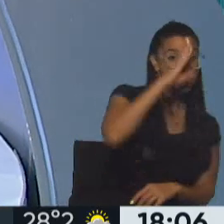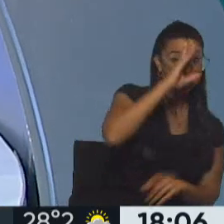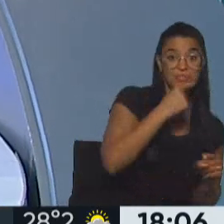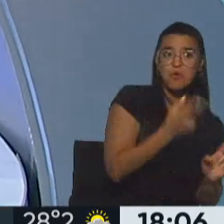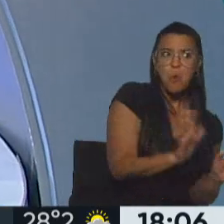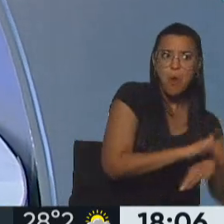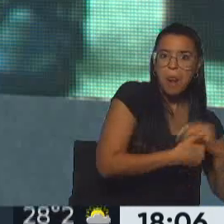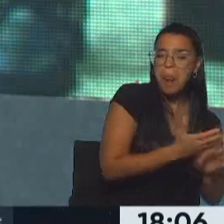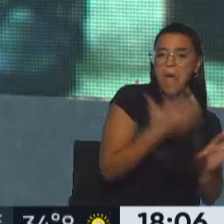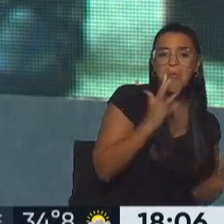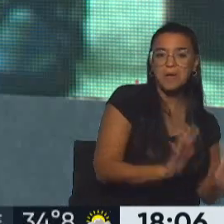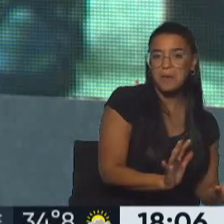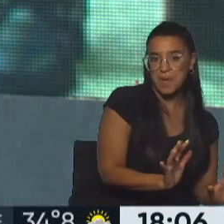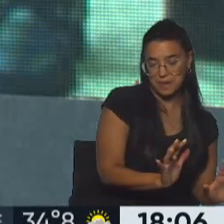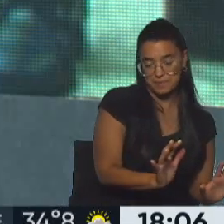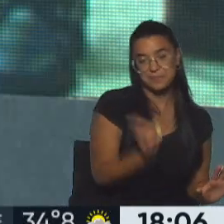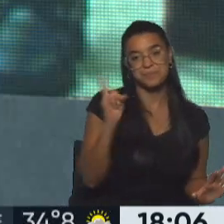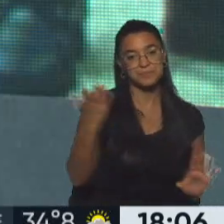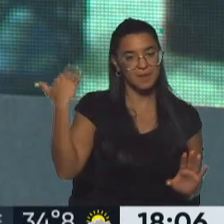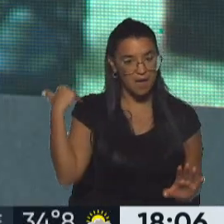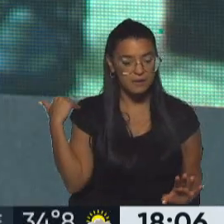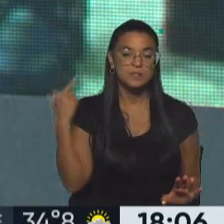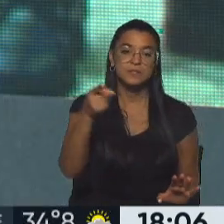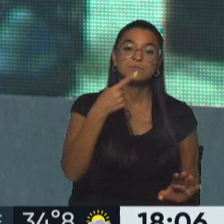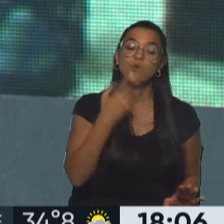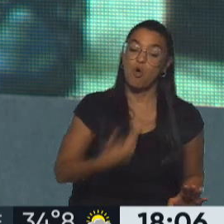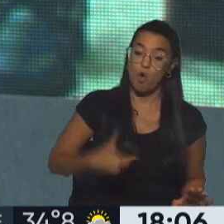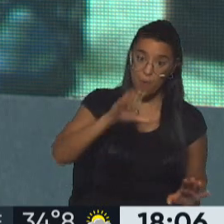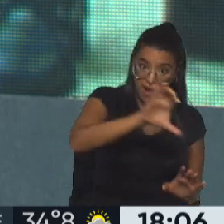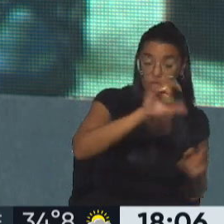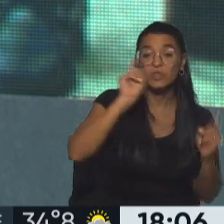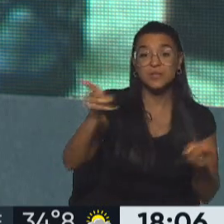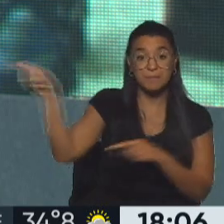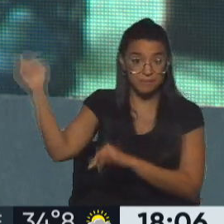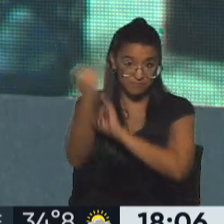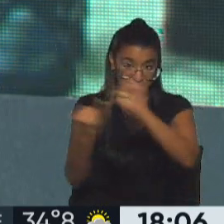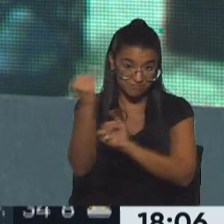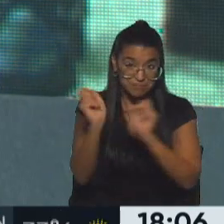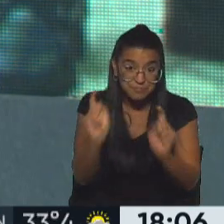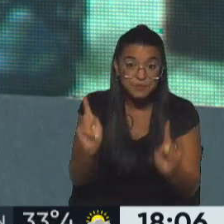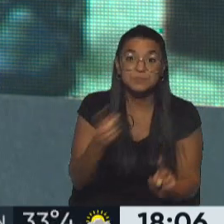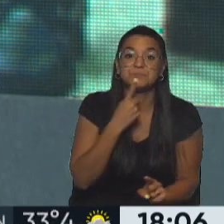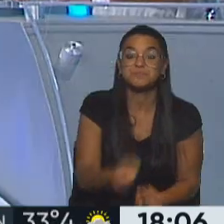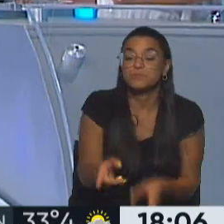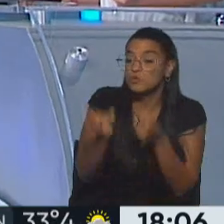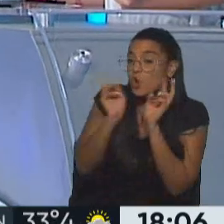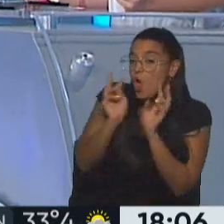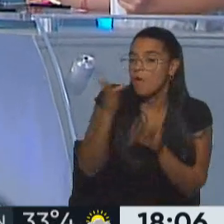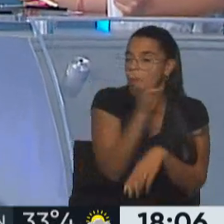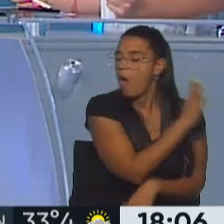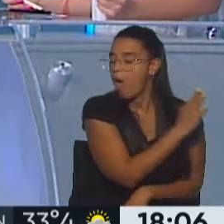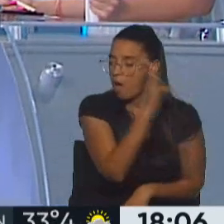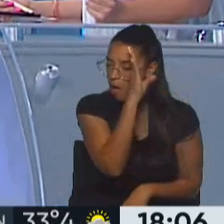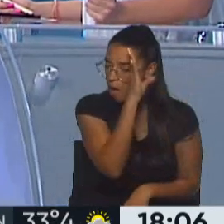ayer cubrieron y ese gobernador y todo lo que usted está apuntando donde no solo miró hacia otro lado